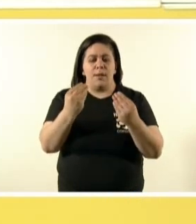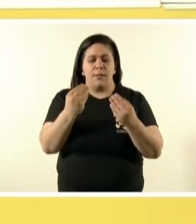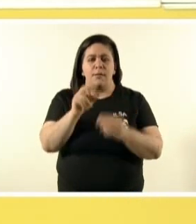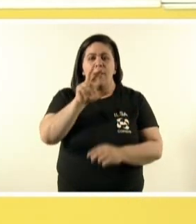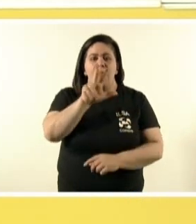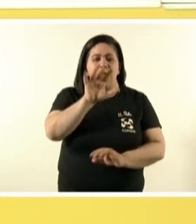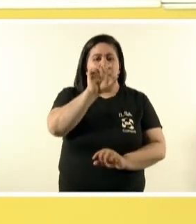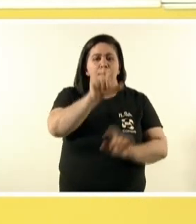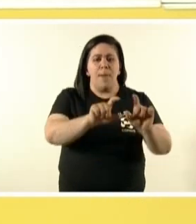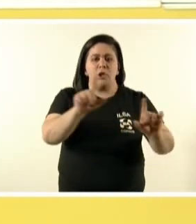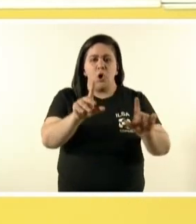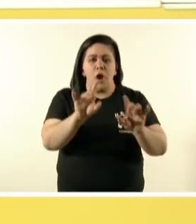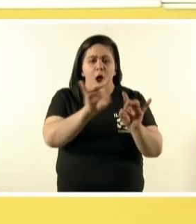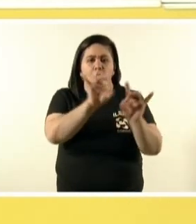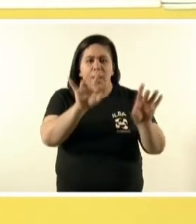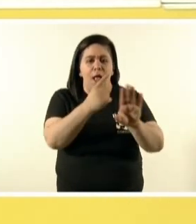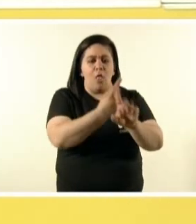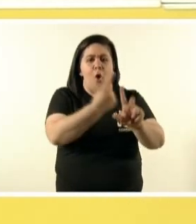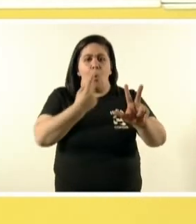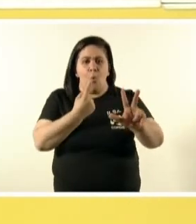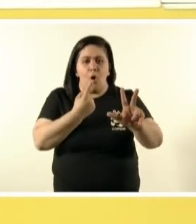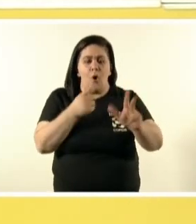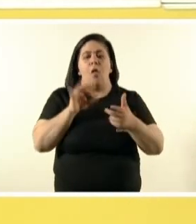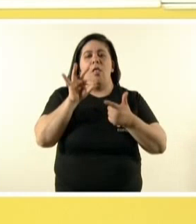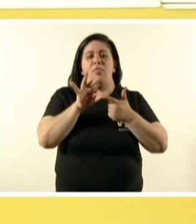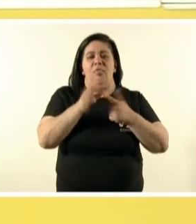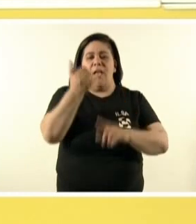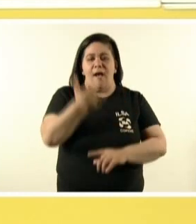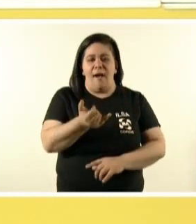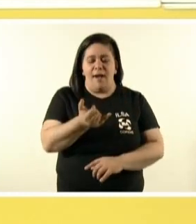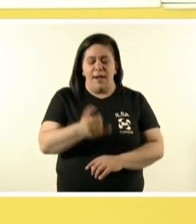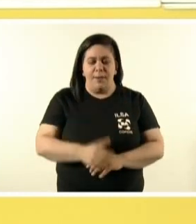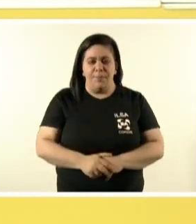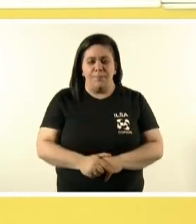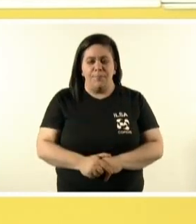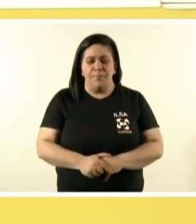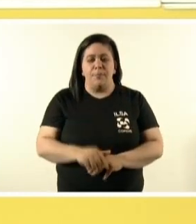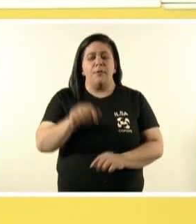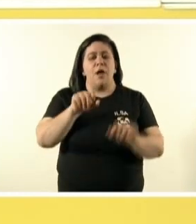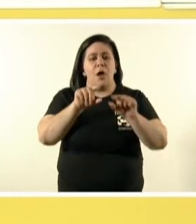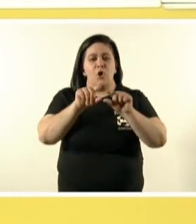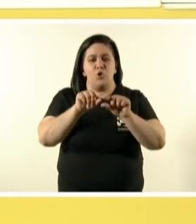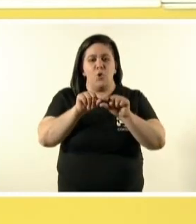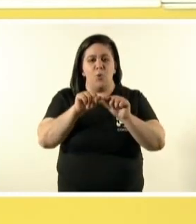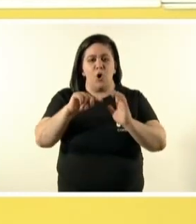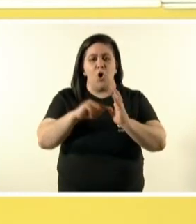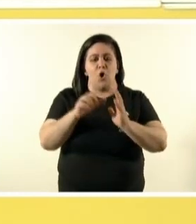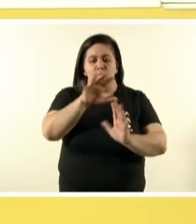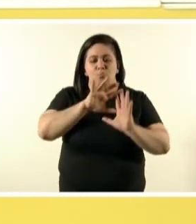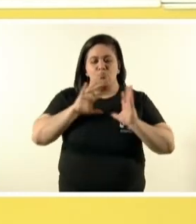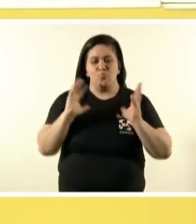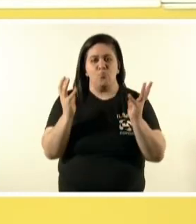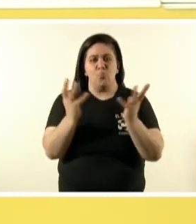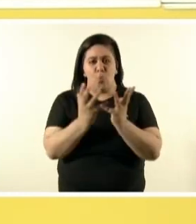cada 3 contagiados. Si vemos una referencia en el mundo, este número en general detectaron 1 de cada